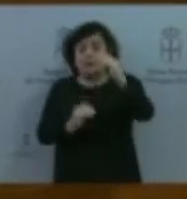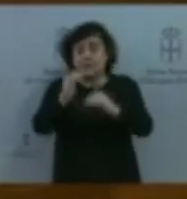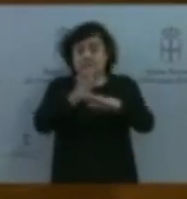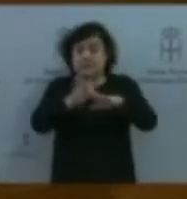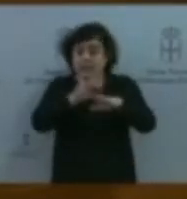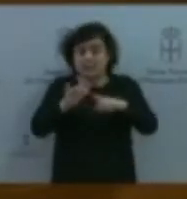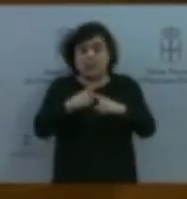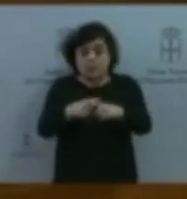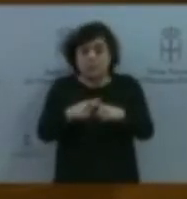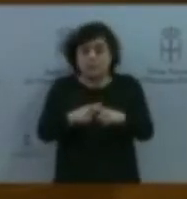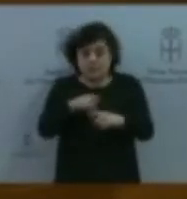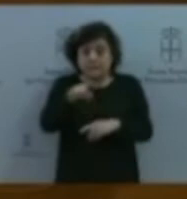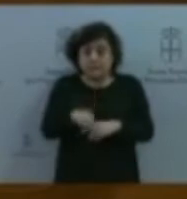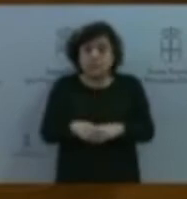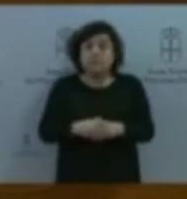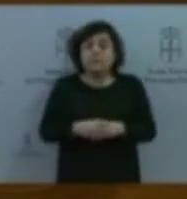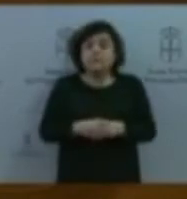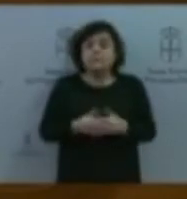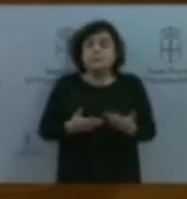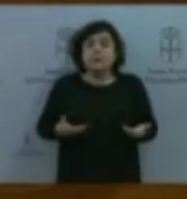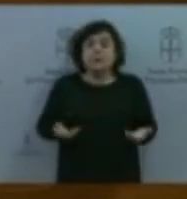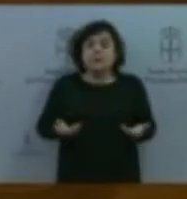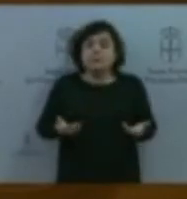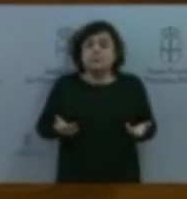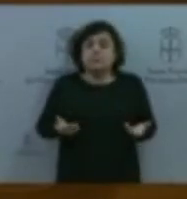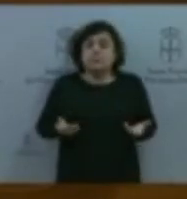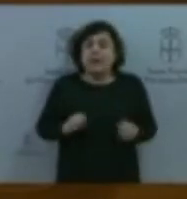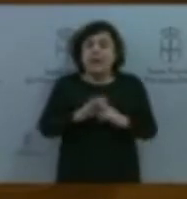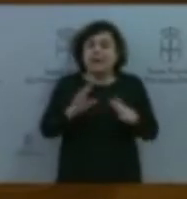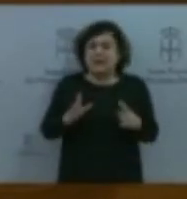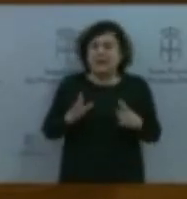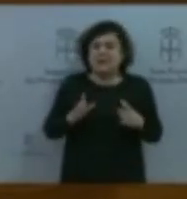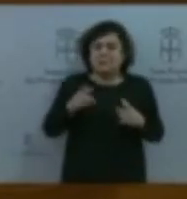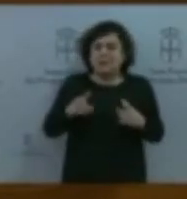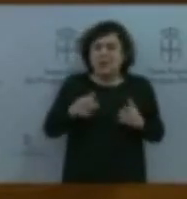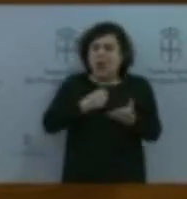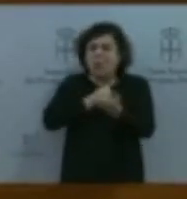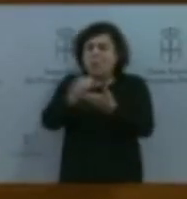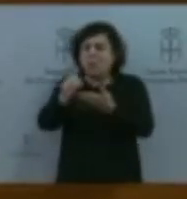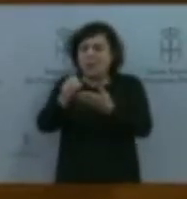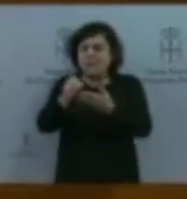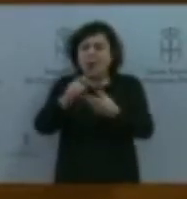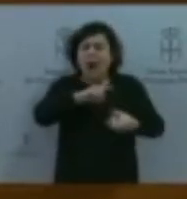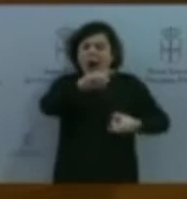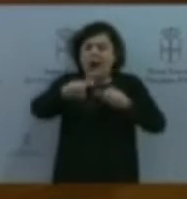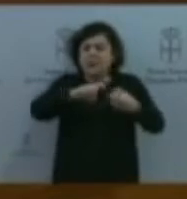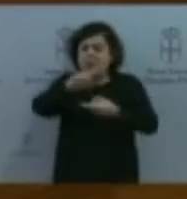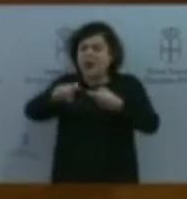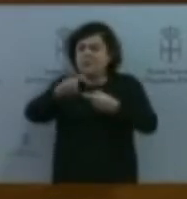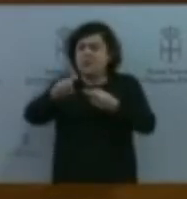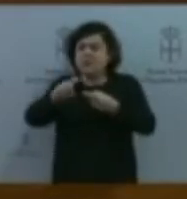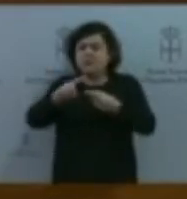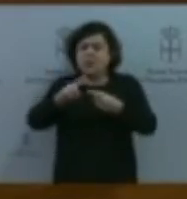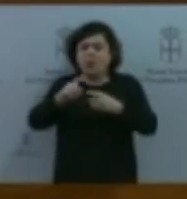Pero claro, es que ¿cómo no va a haber brecha digital en el medio rural si año tras año se presupuestan millones de euros para ese sentido y luego no se